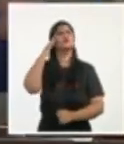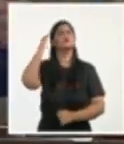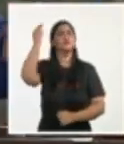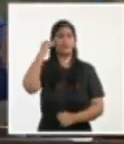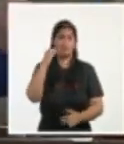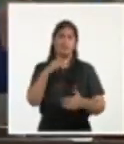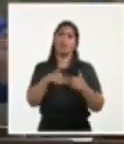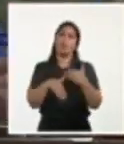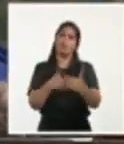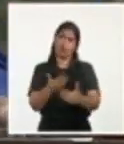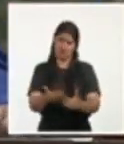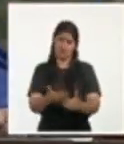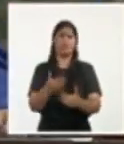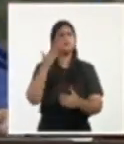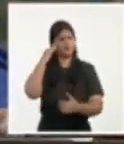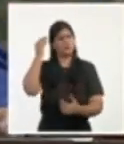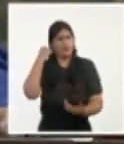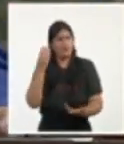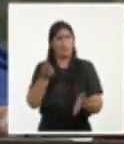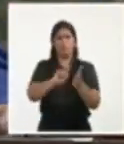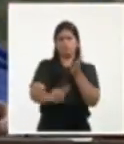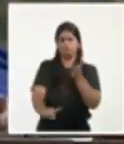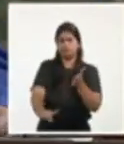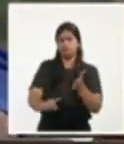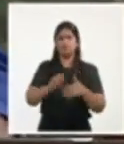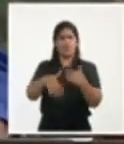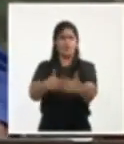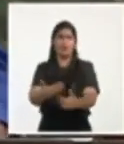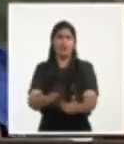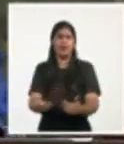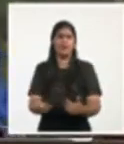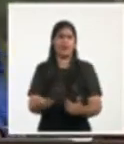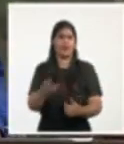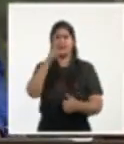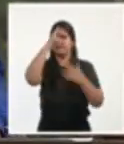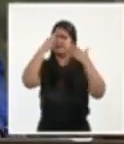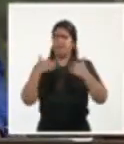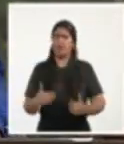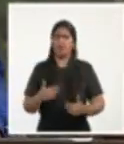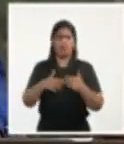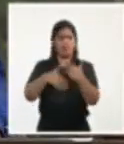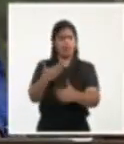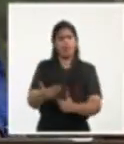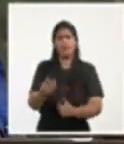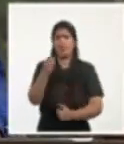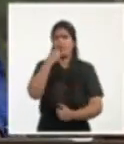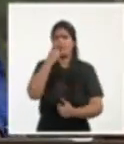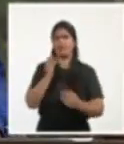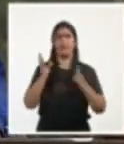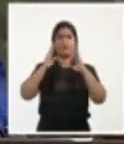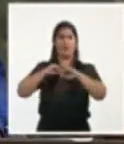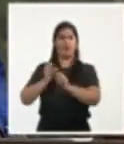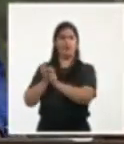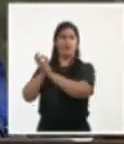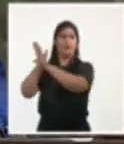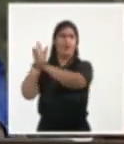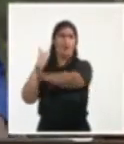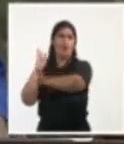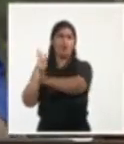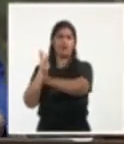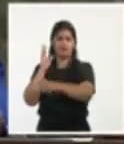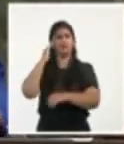todo para tensar también mucho más las acciones por parte de todas las estructuras que están enfrentando la